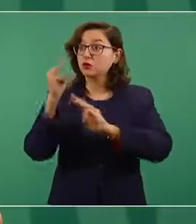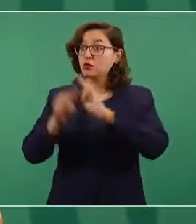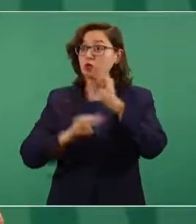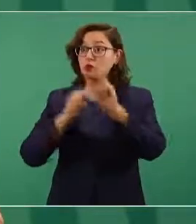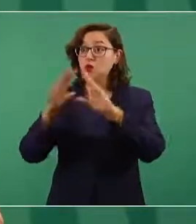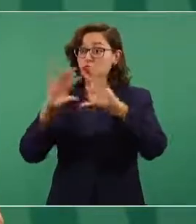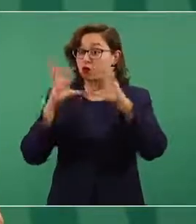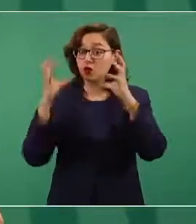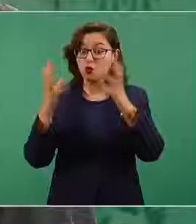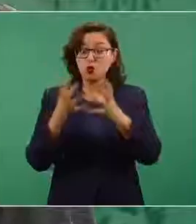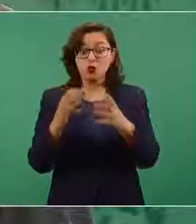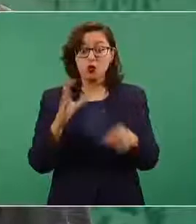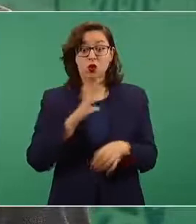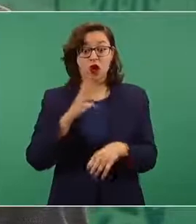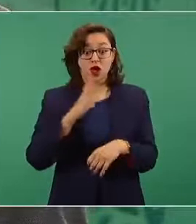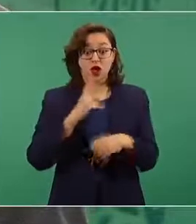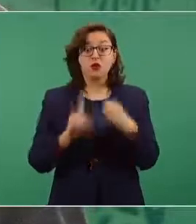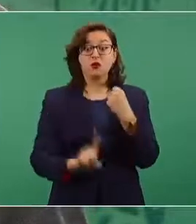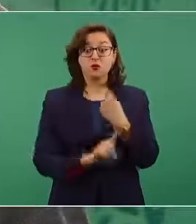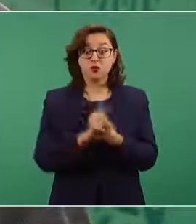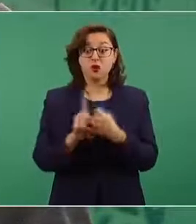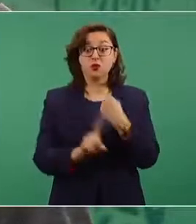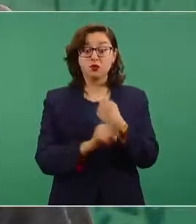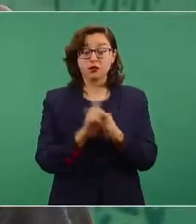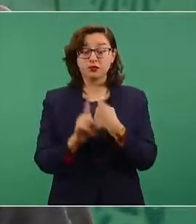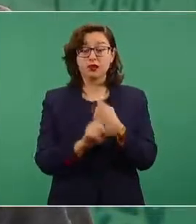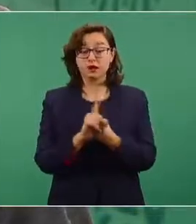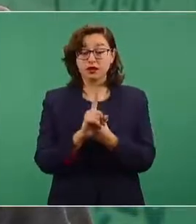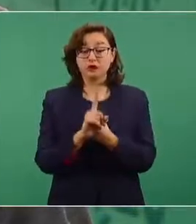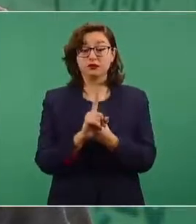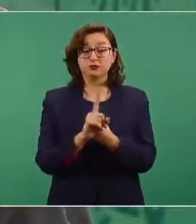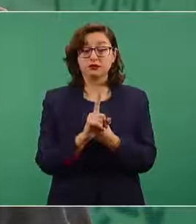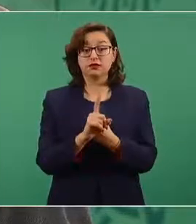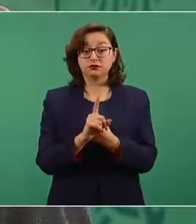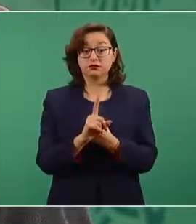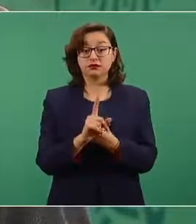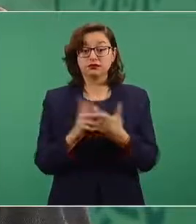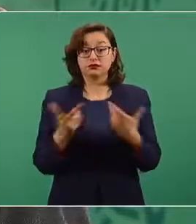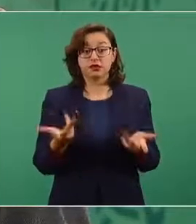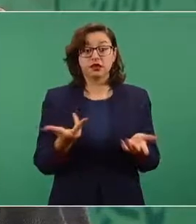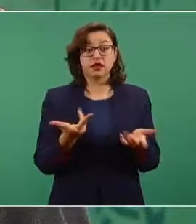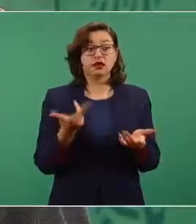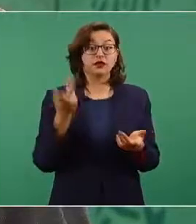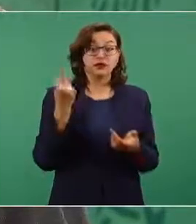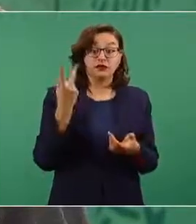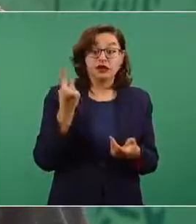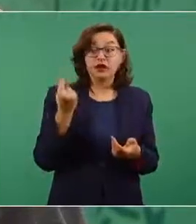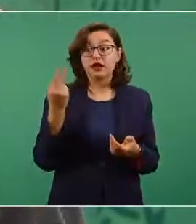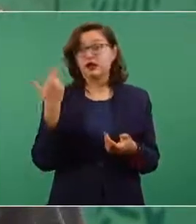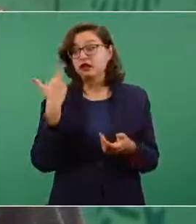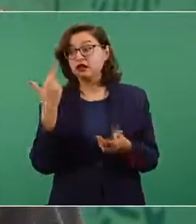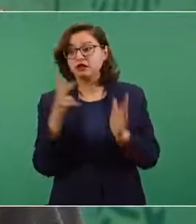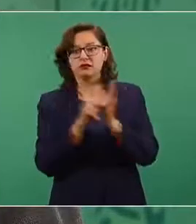Hay una crisis de credibilidad en los medios de información.